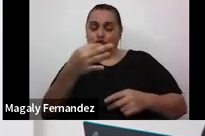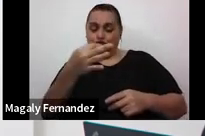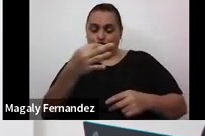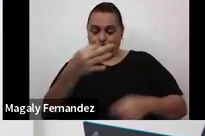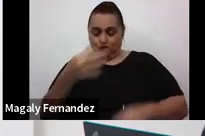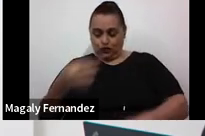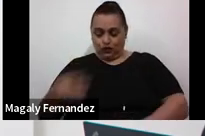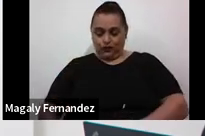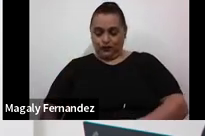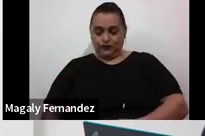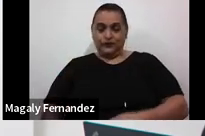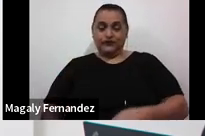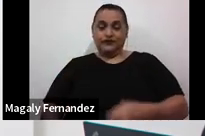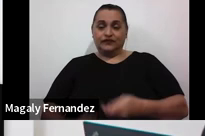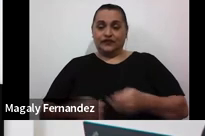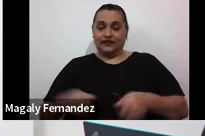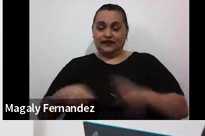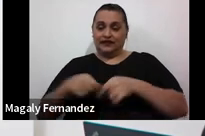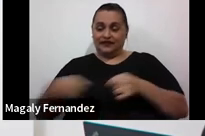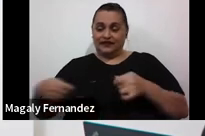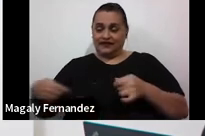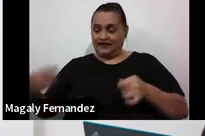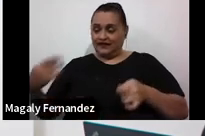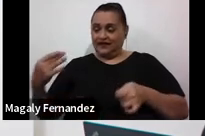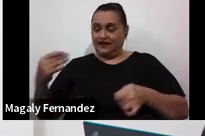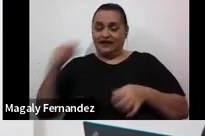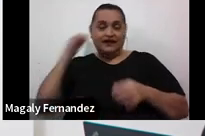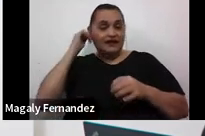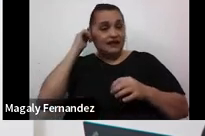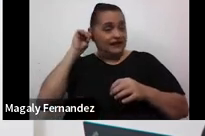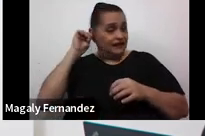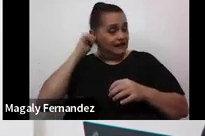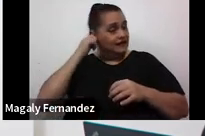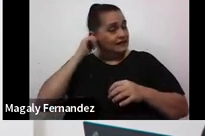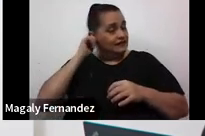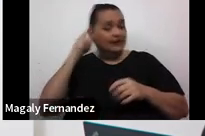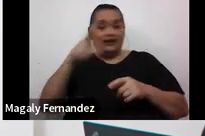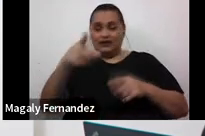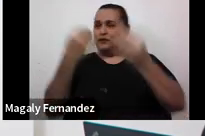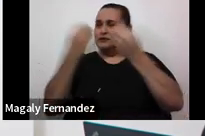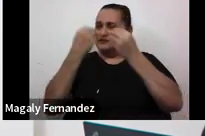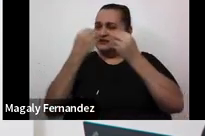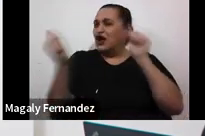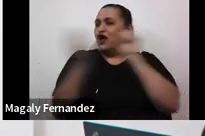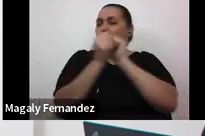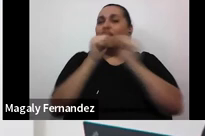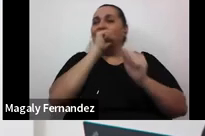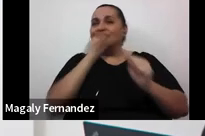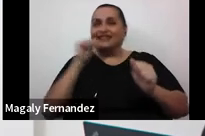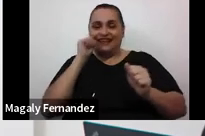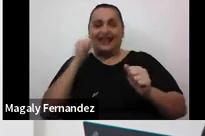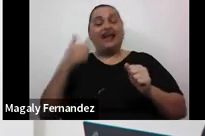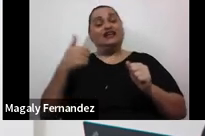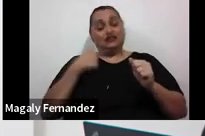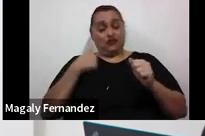este ya es prácticamente una de las que yo estaba aprendiendo junto con Andrea este yo soy una persona